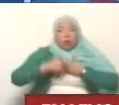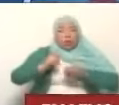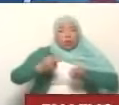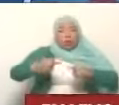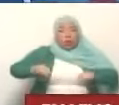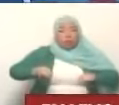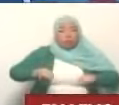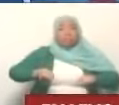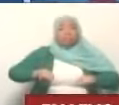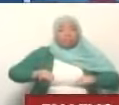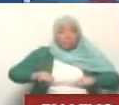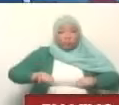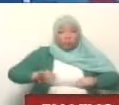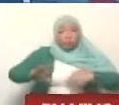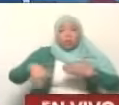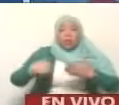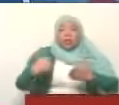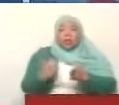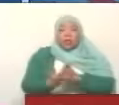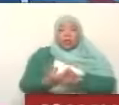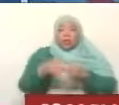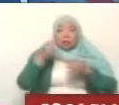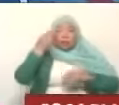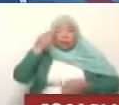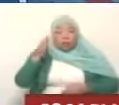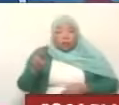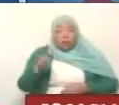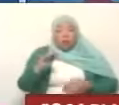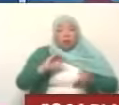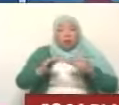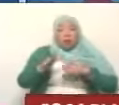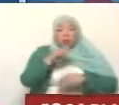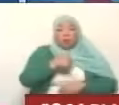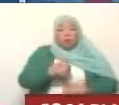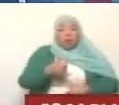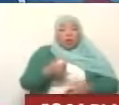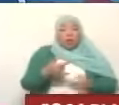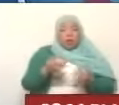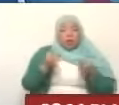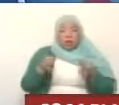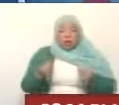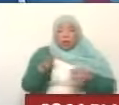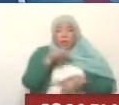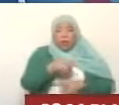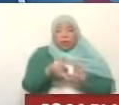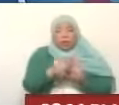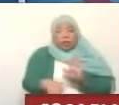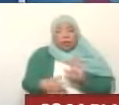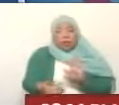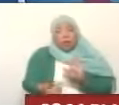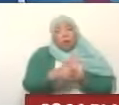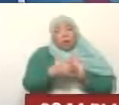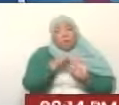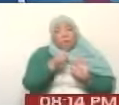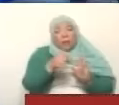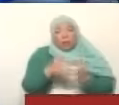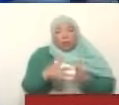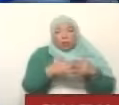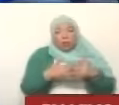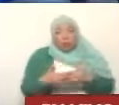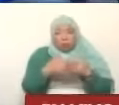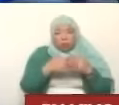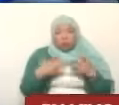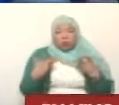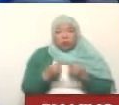sanciones. Hasta ellos están en contra, imagínate tú, lo inmoral, lo impresentable y lo criminal de esas sanciones de Estados Unidos. Por